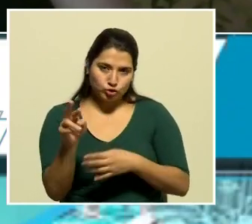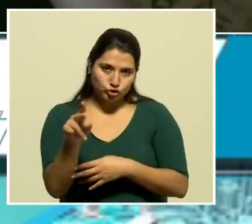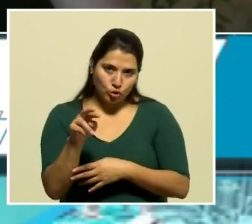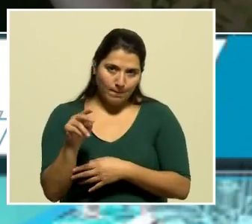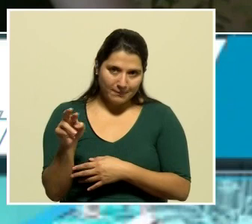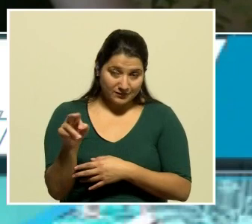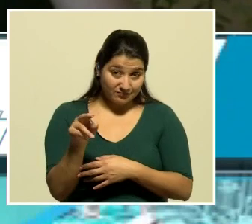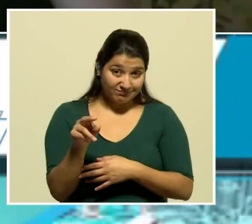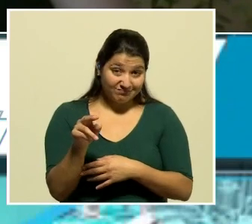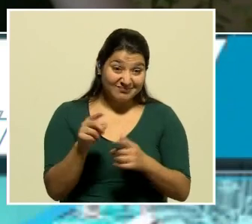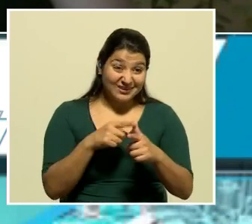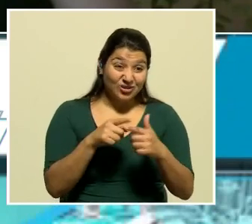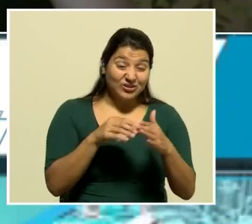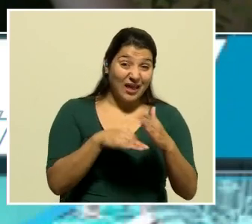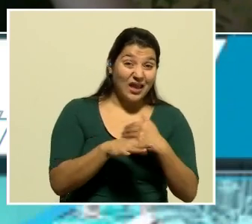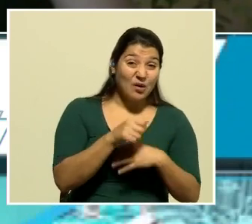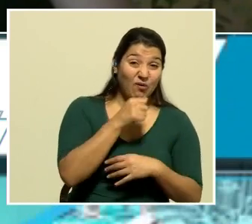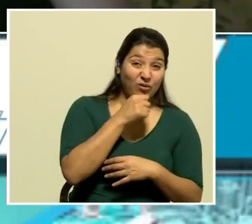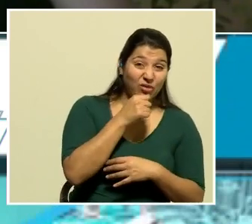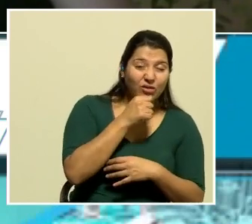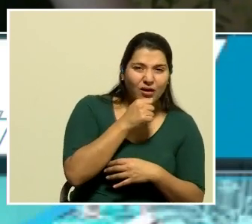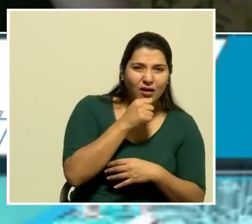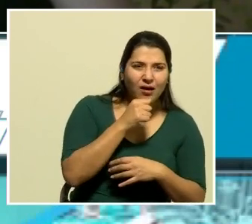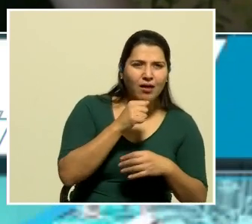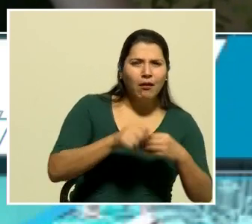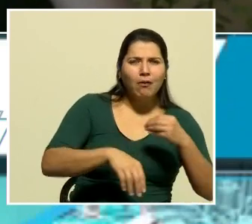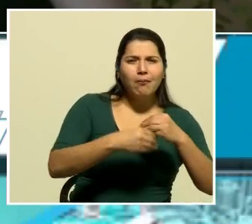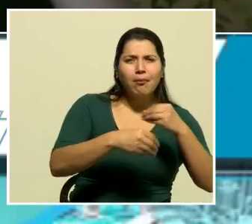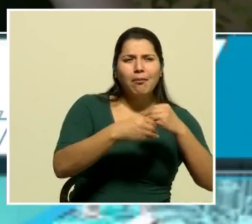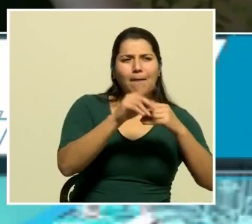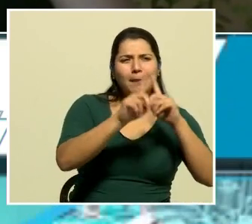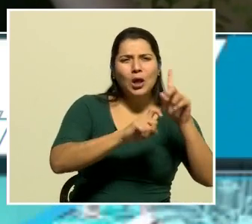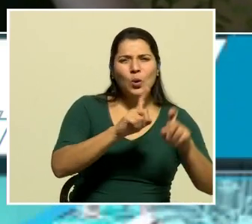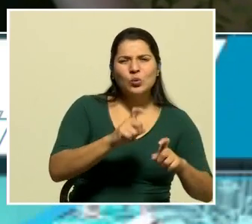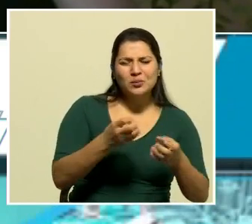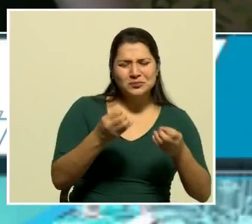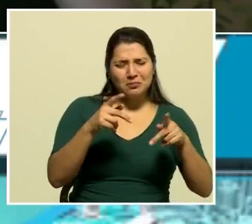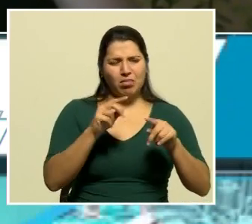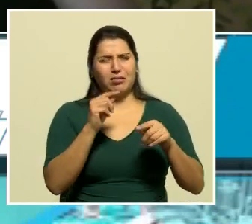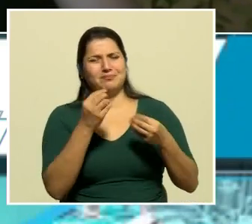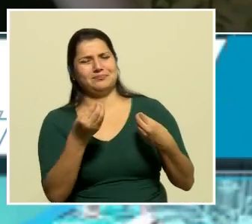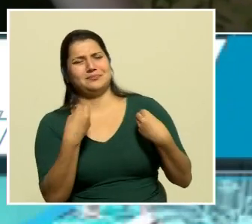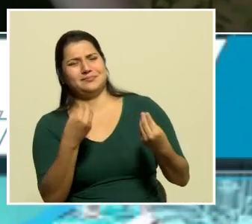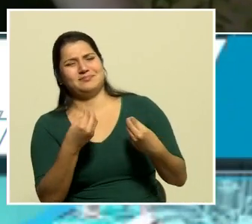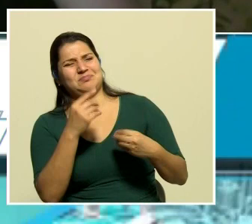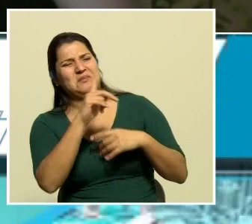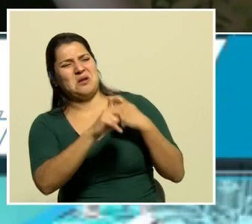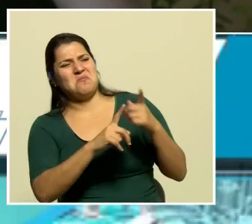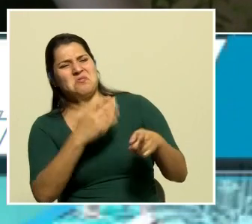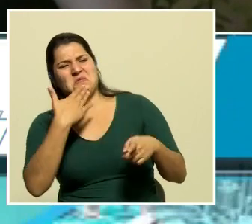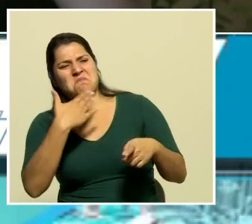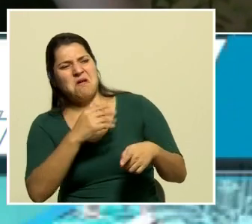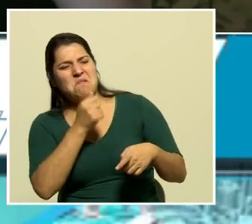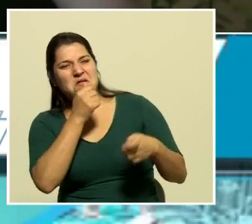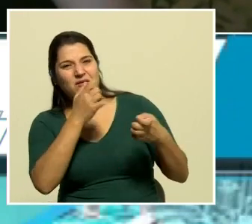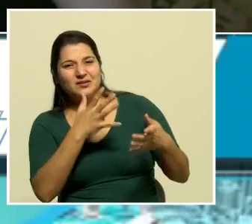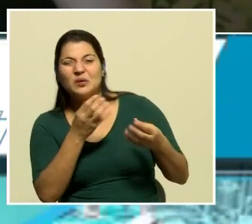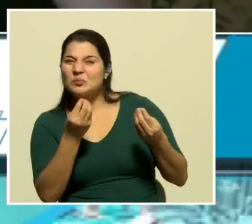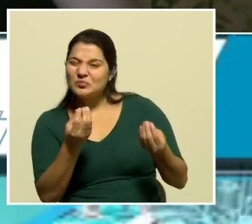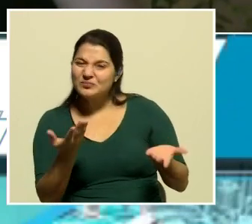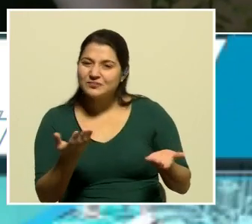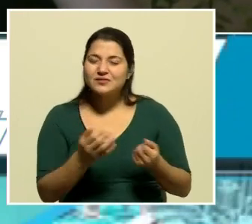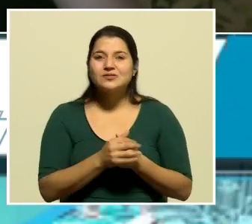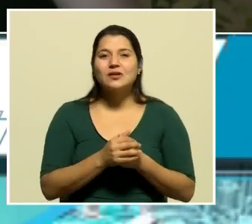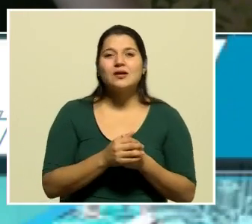en esa conferencia de prensa. ¿Cómo visualizás este mundo tan